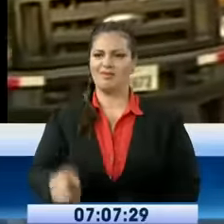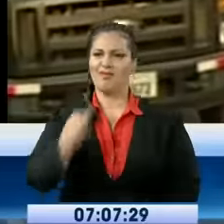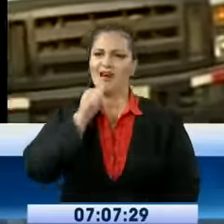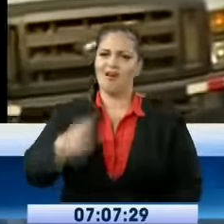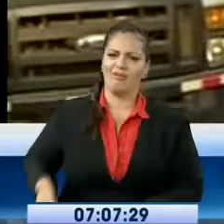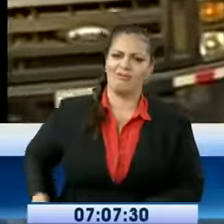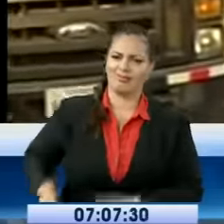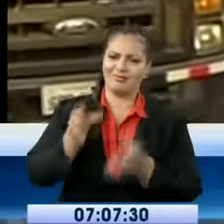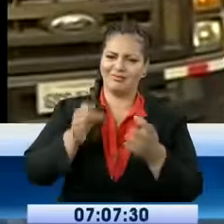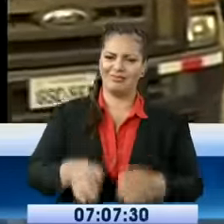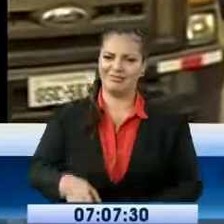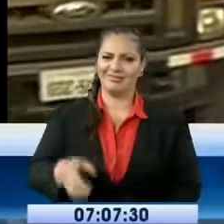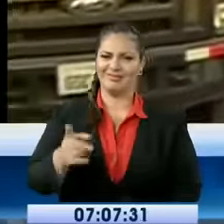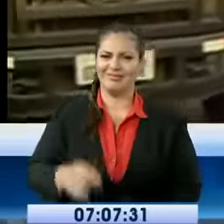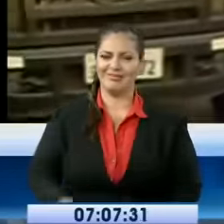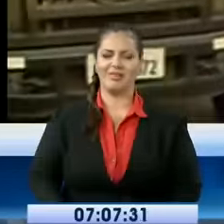Claro,